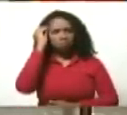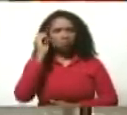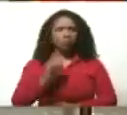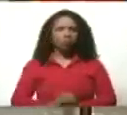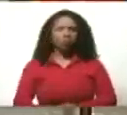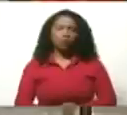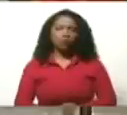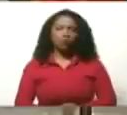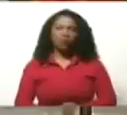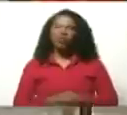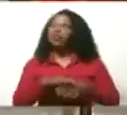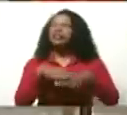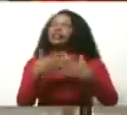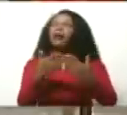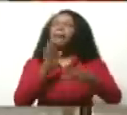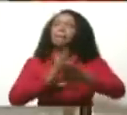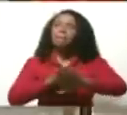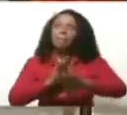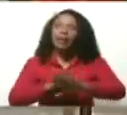¿Qué pasaría si